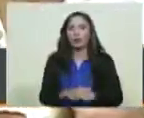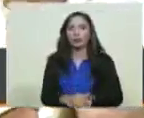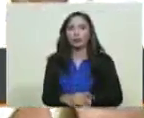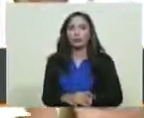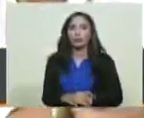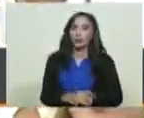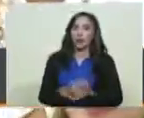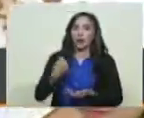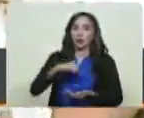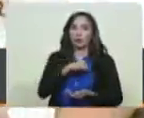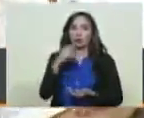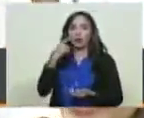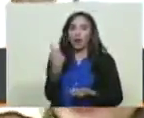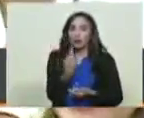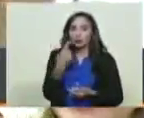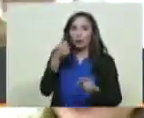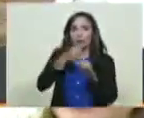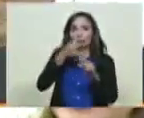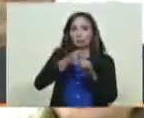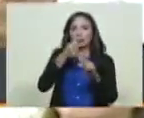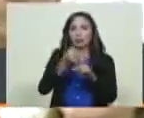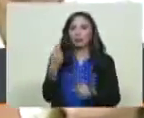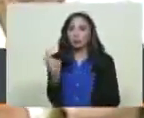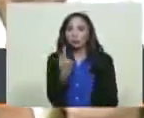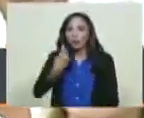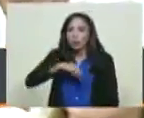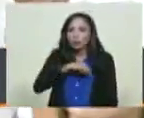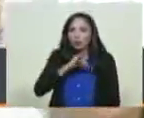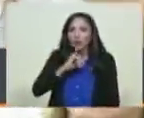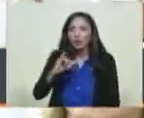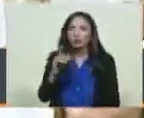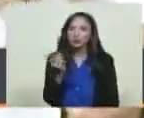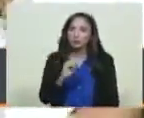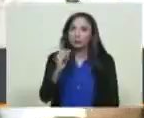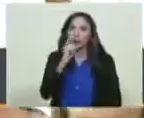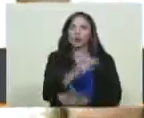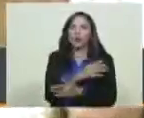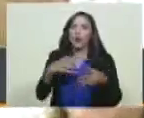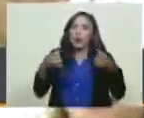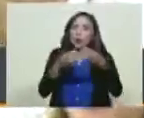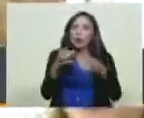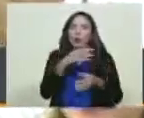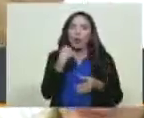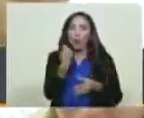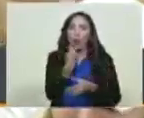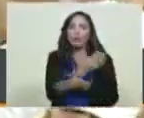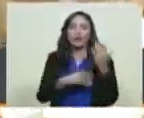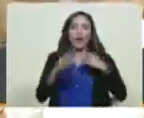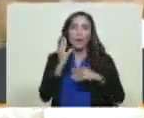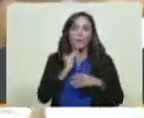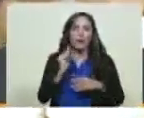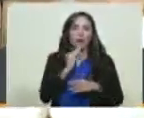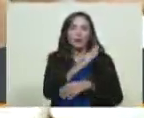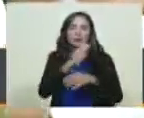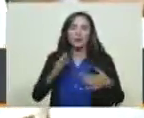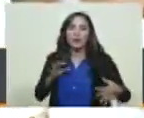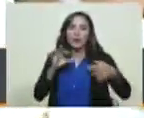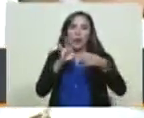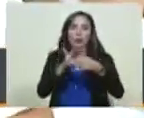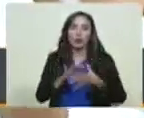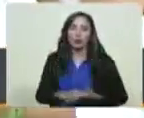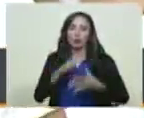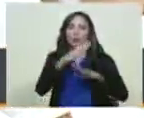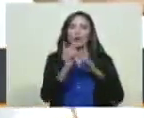generacional no es ahora los jóvenes contra los más grandes no no no es juventud y experiencia de la mano